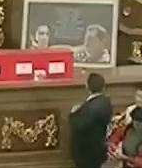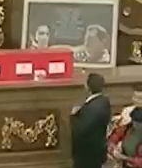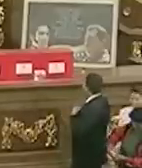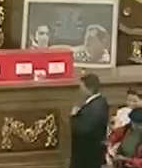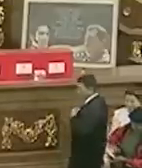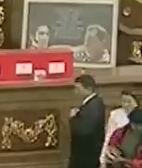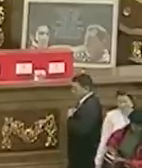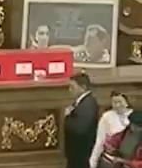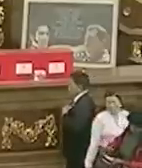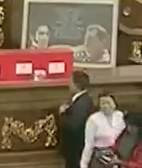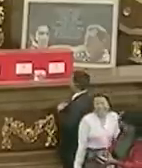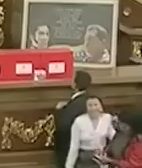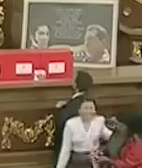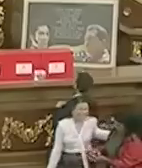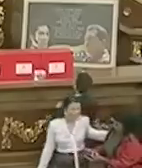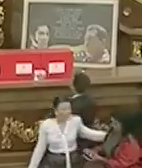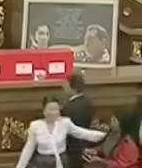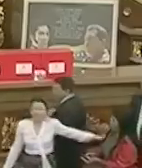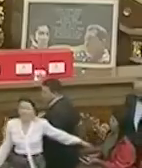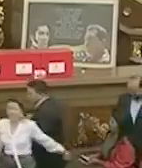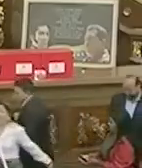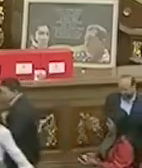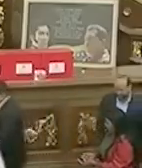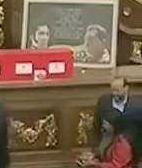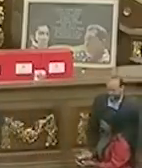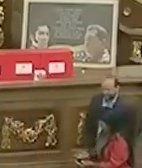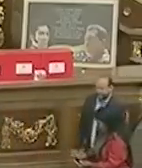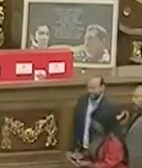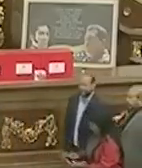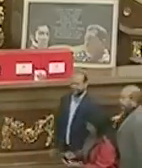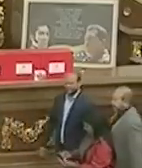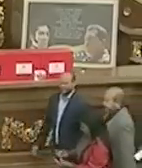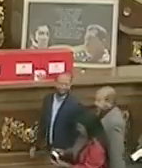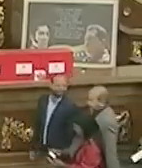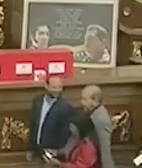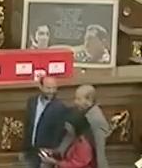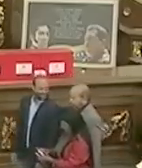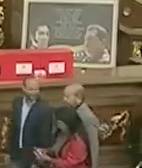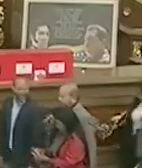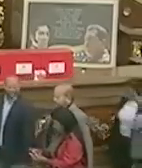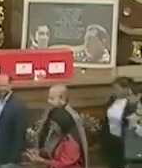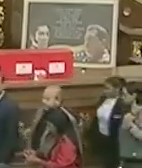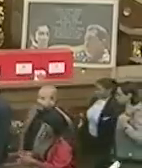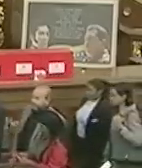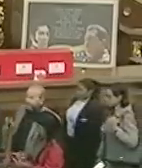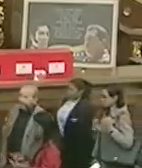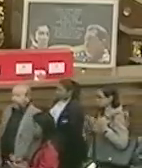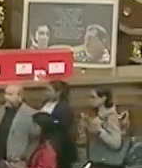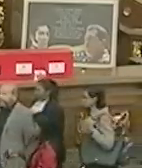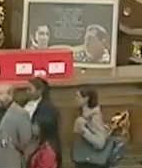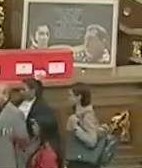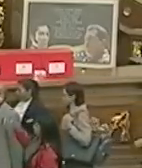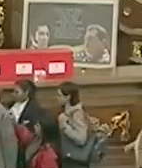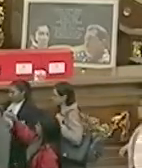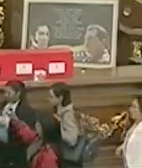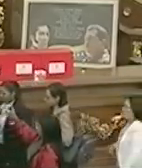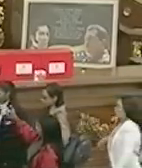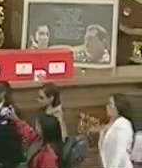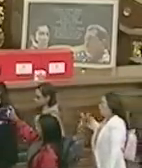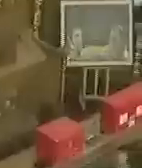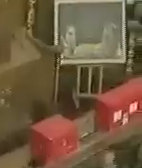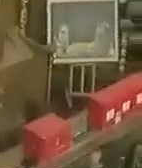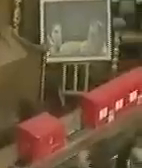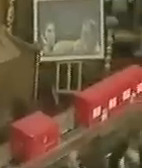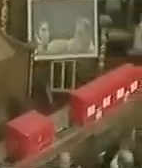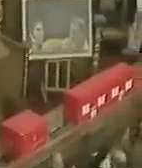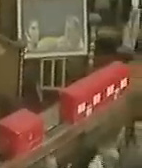Consejo Nacional Electoral. A través de la tribuna de oradores tomaba el derecho de palabra el presidente de esta instancia parlamentaria especial del